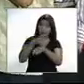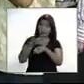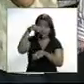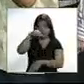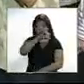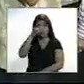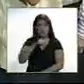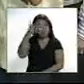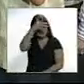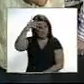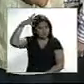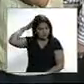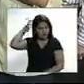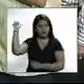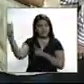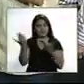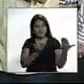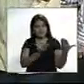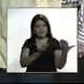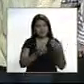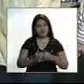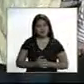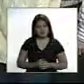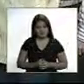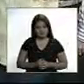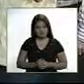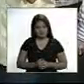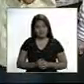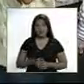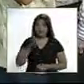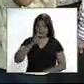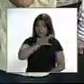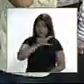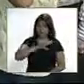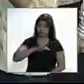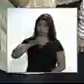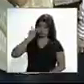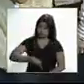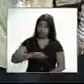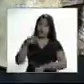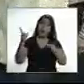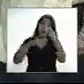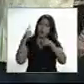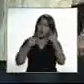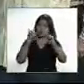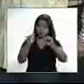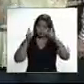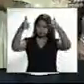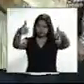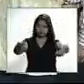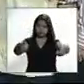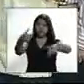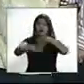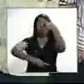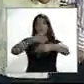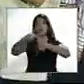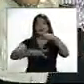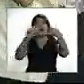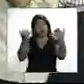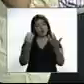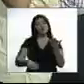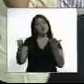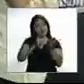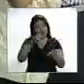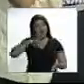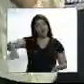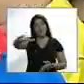Zulia, Francisco Javier Alcalde. Bienvenido, comandante, que como comandante también nos va a dar las primeras palabras de inicio a lo que es este proceso en el que nuevamente